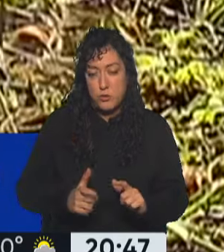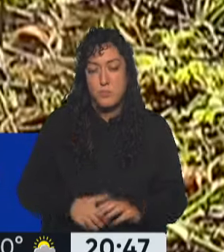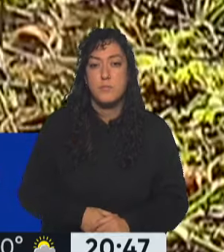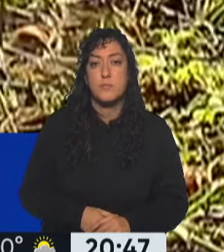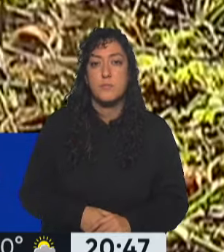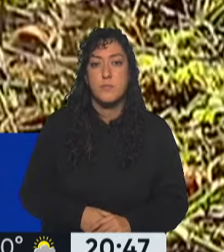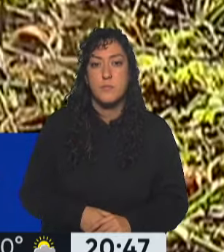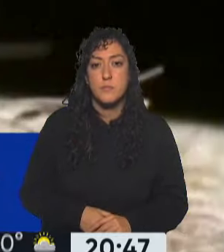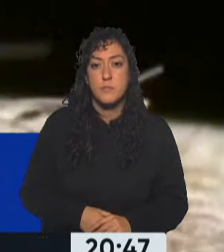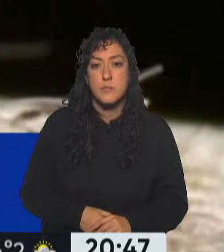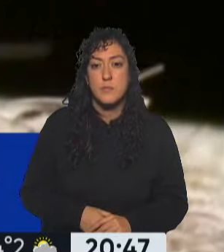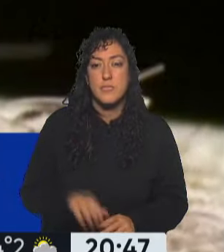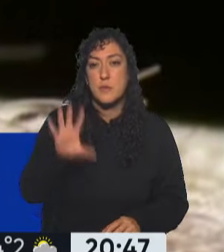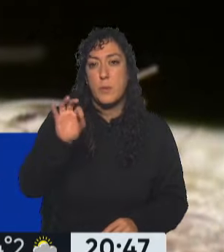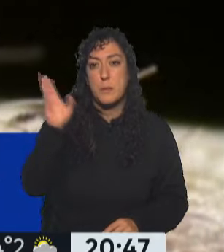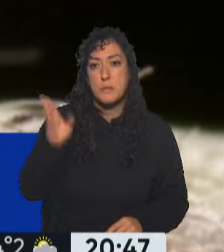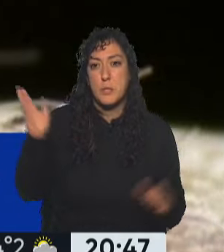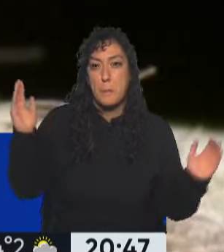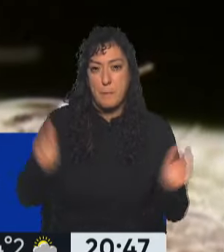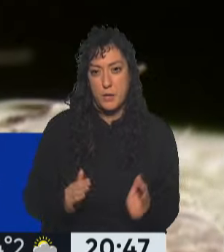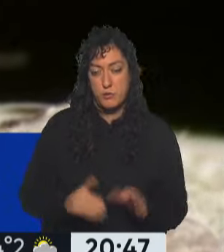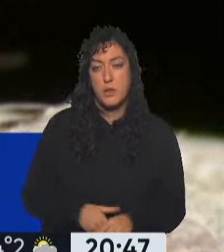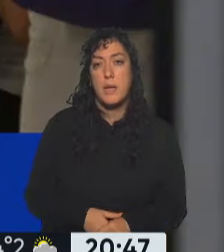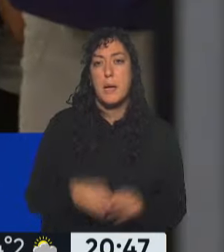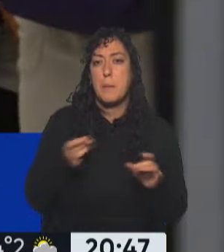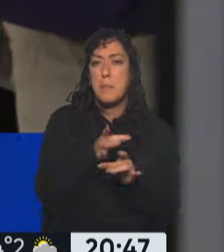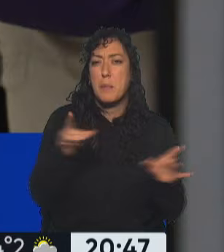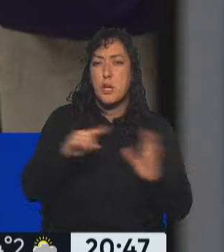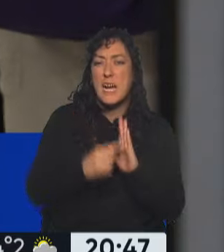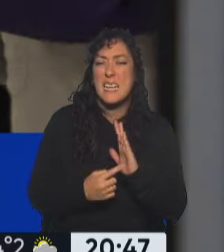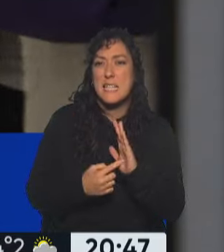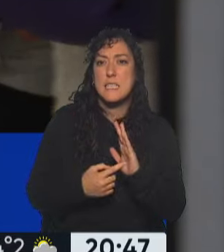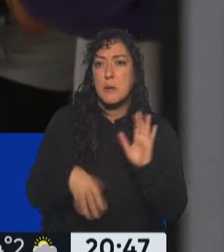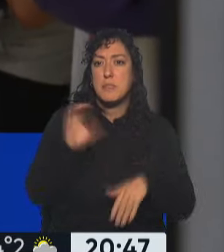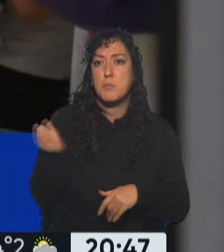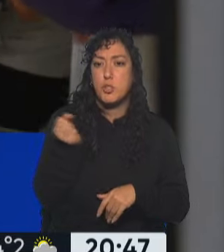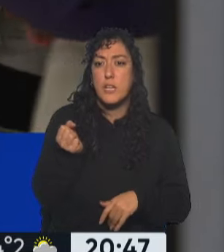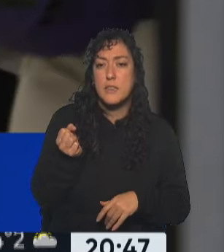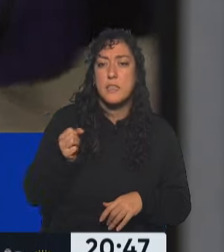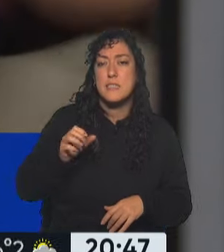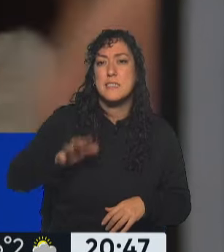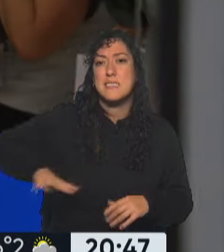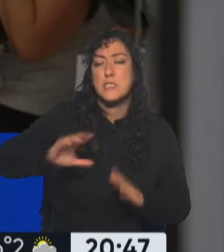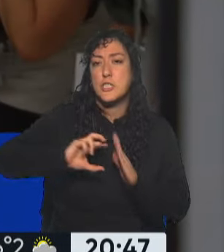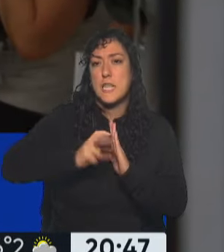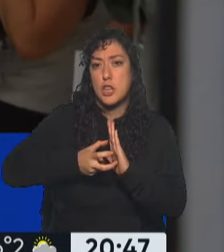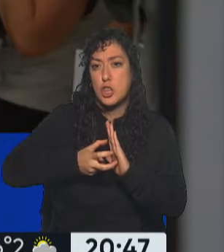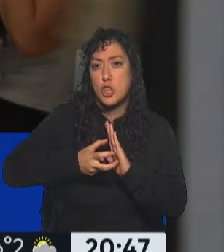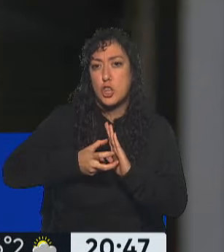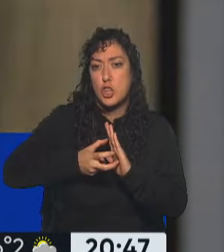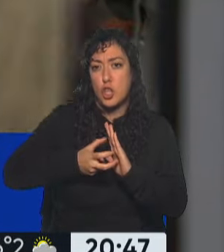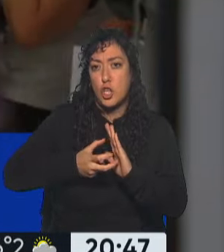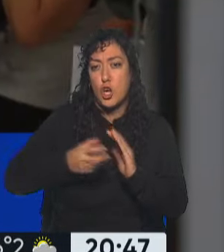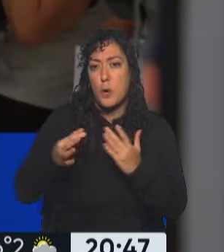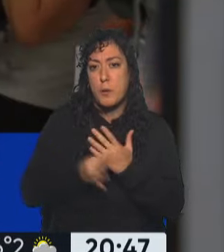caracterizó a este brote epidémico fue que el compromiso más importante fue en la región centro. Cuando hablamos de la región centro, estamos